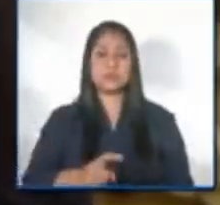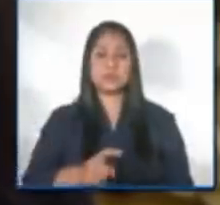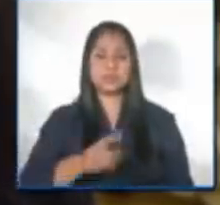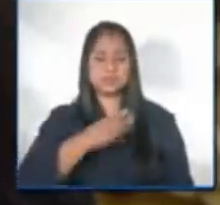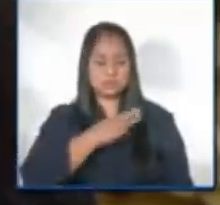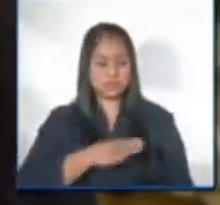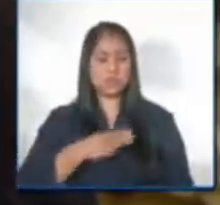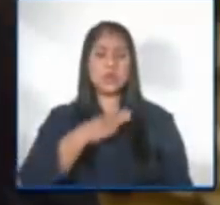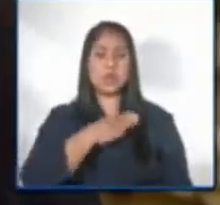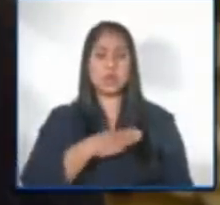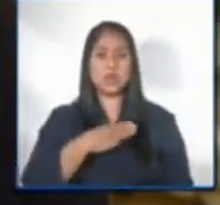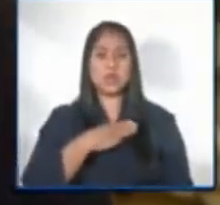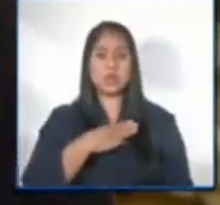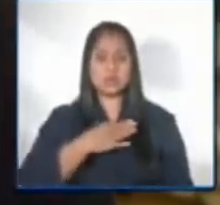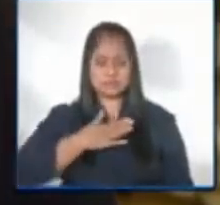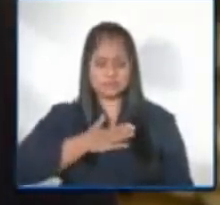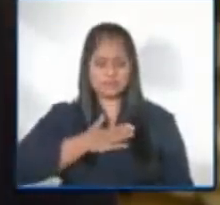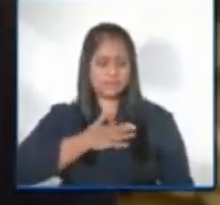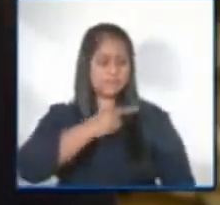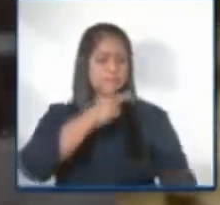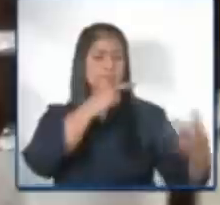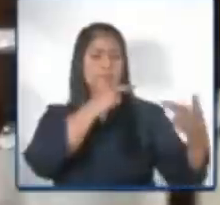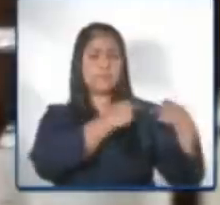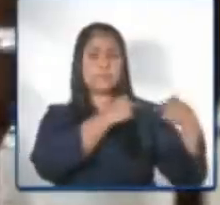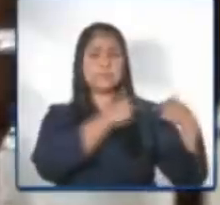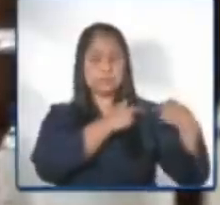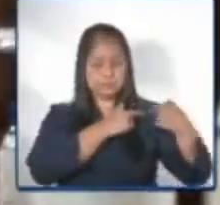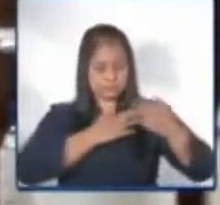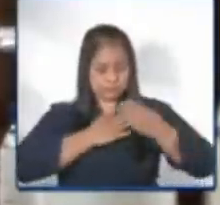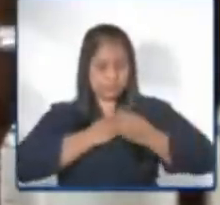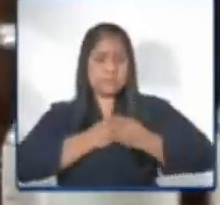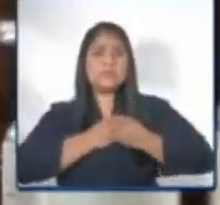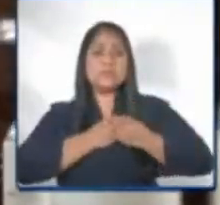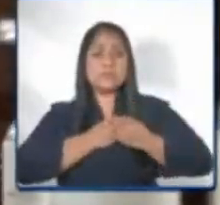moral, mi responsabilidad desde mi corazón,